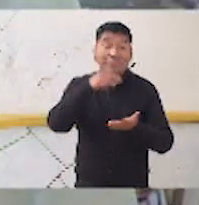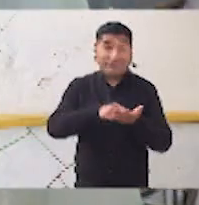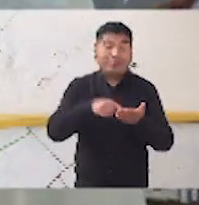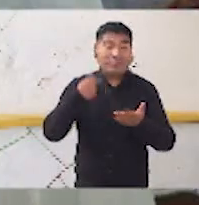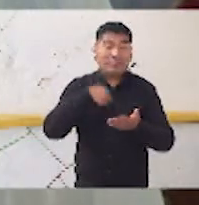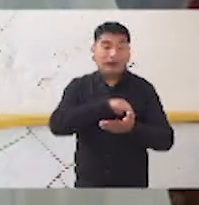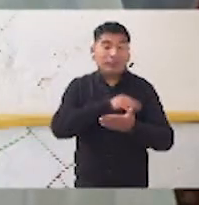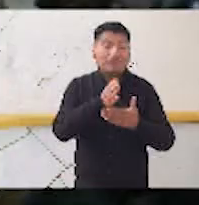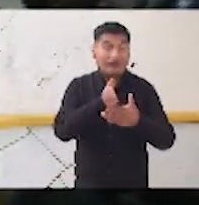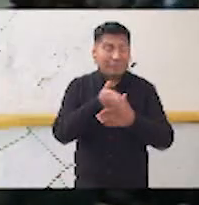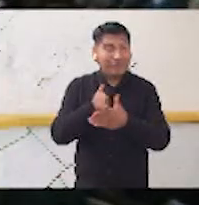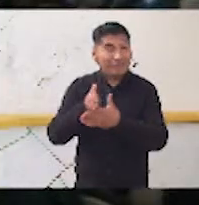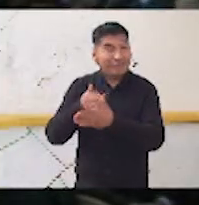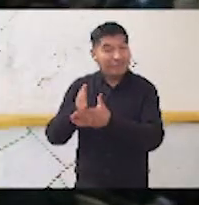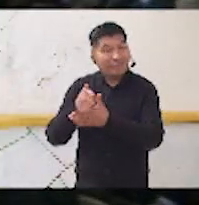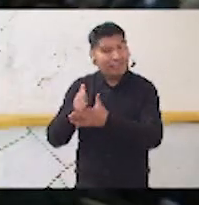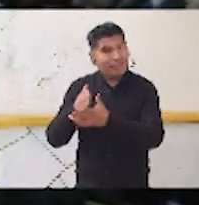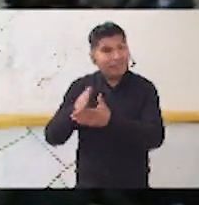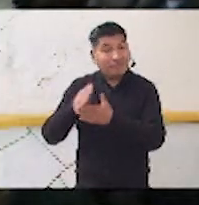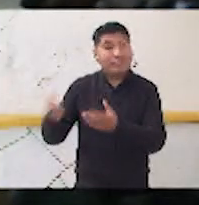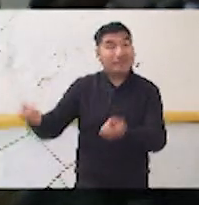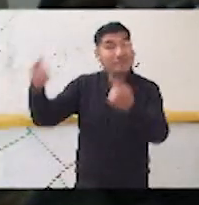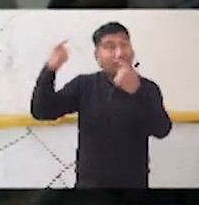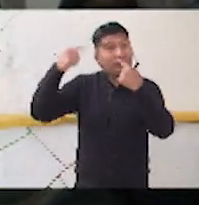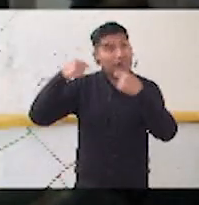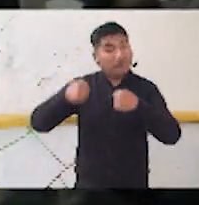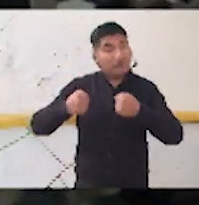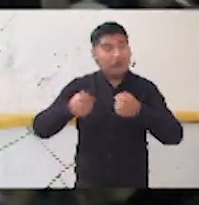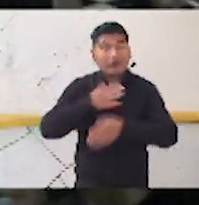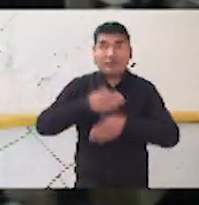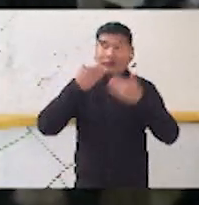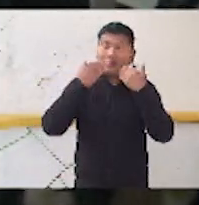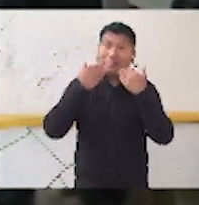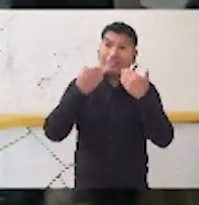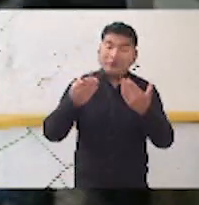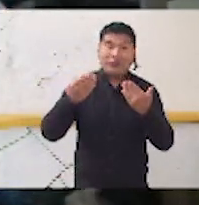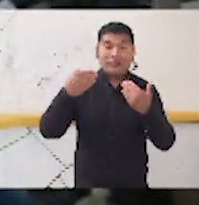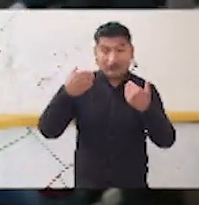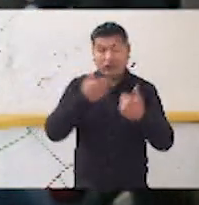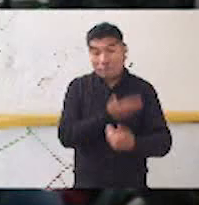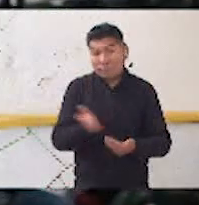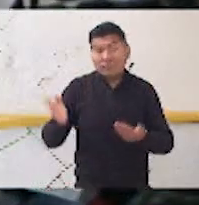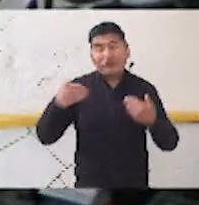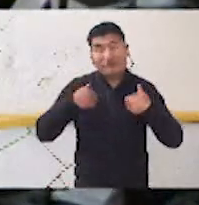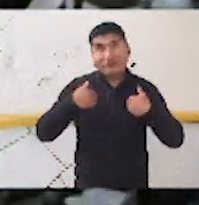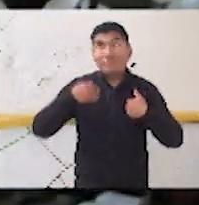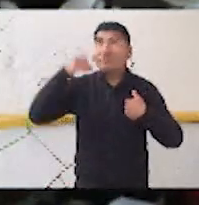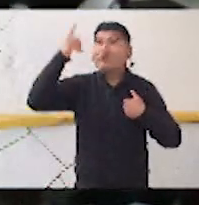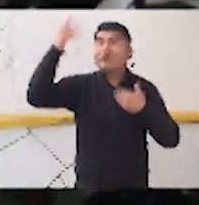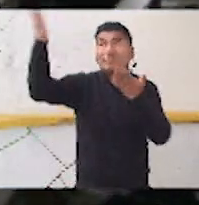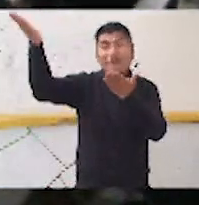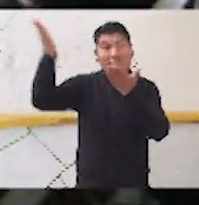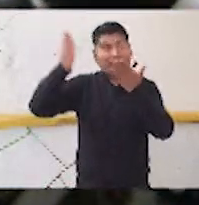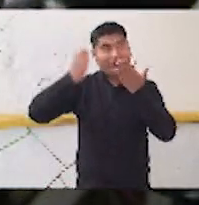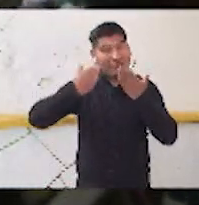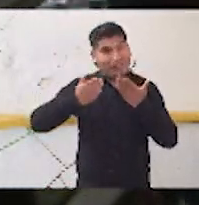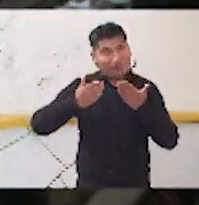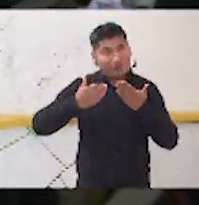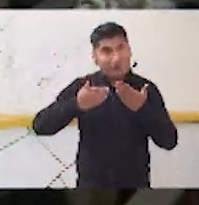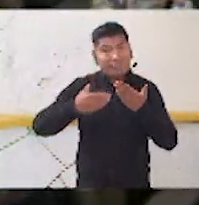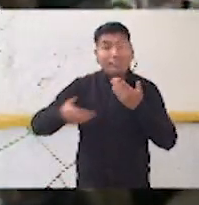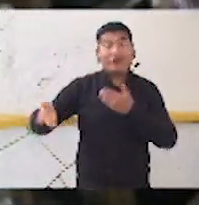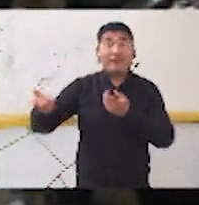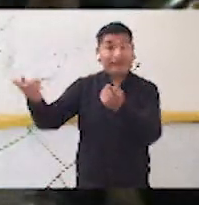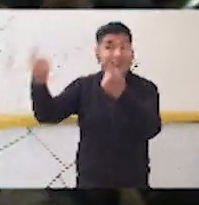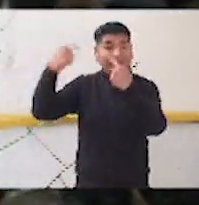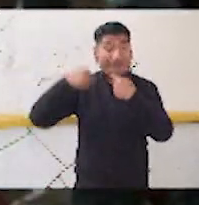compartimos. Venimos agradecidos, pues lo que tenemos de y recibimos.